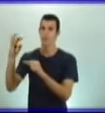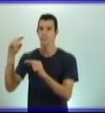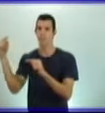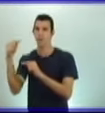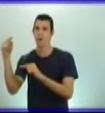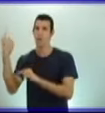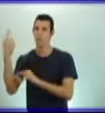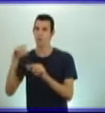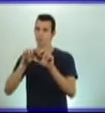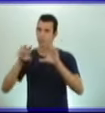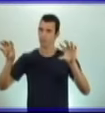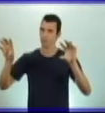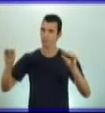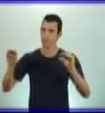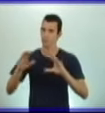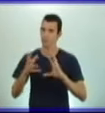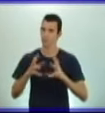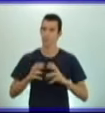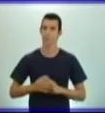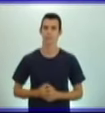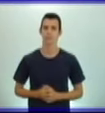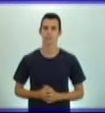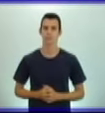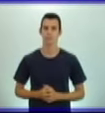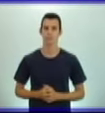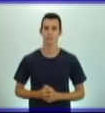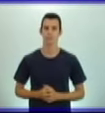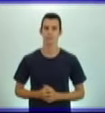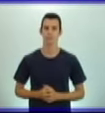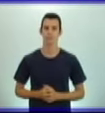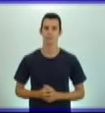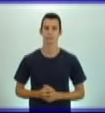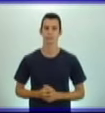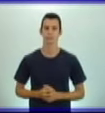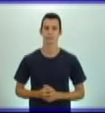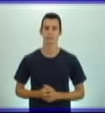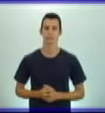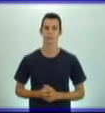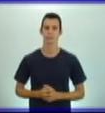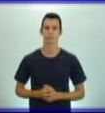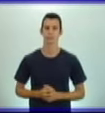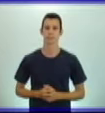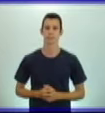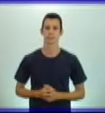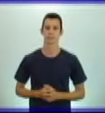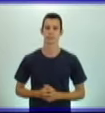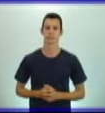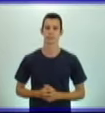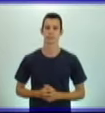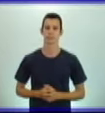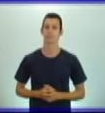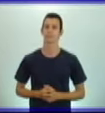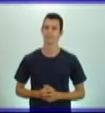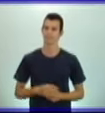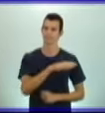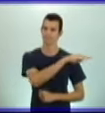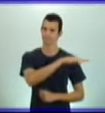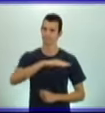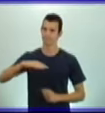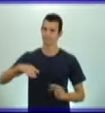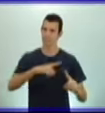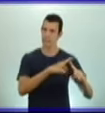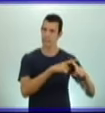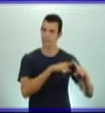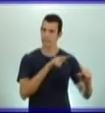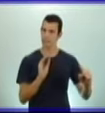tienen ordenada 0 y la abscisa son los valores de A y B sobre el eje de las x, es decir,